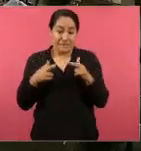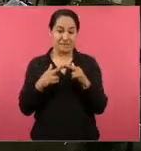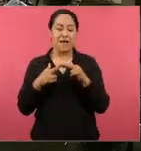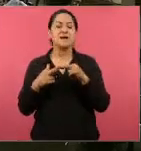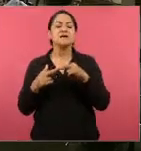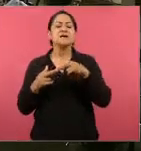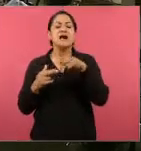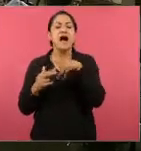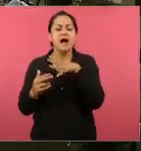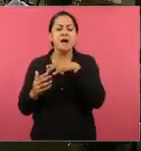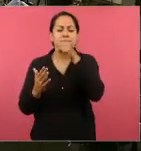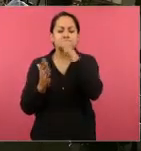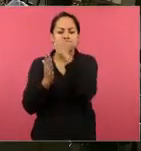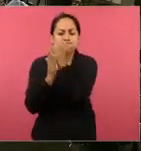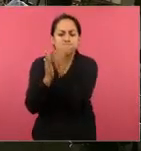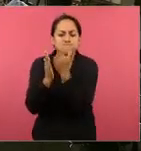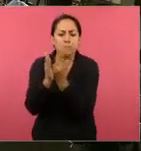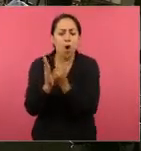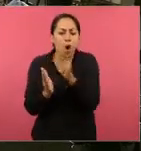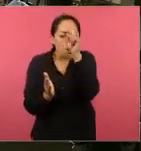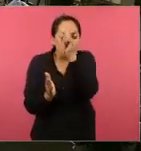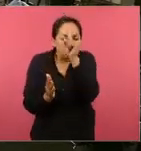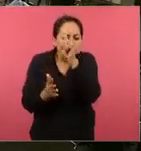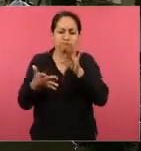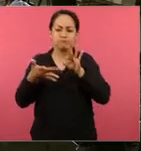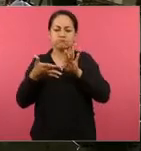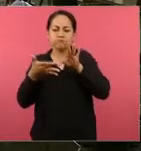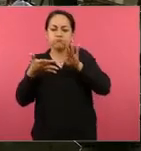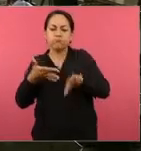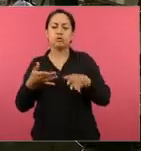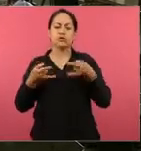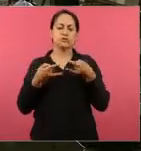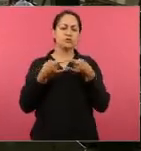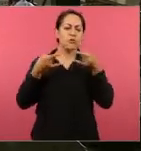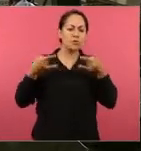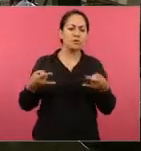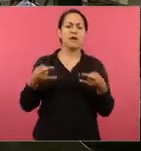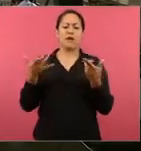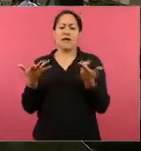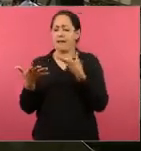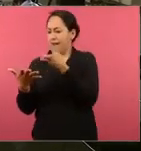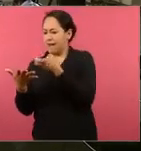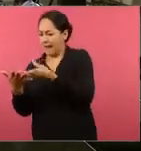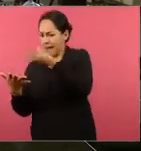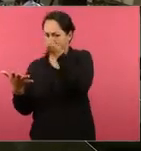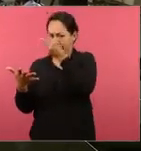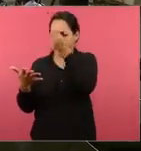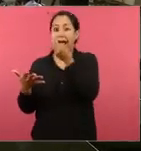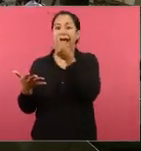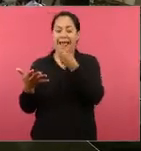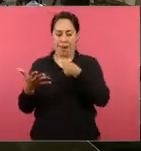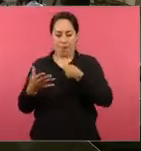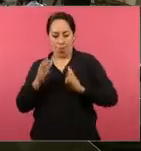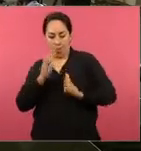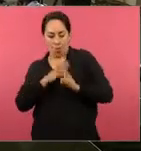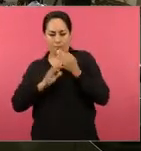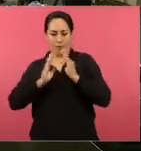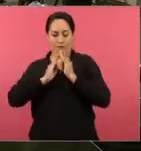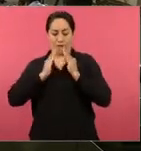didácticas, de pedagogía, históricas, para acompañar su nueva praxis. Siguiente, por